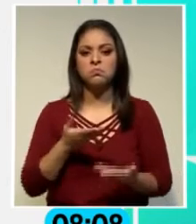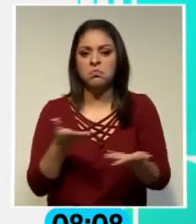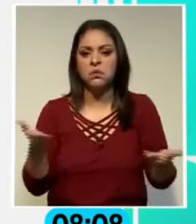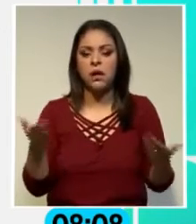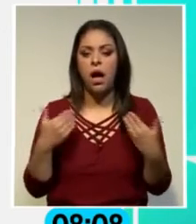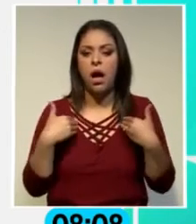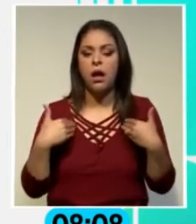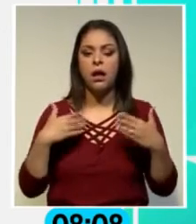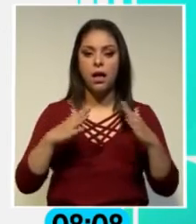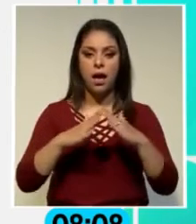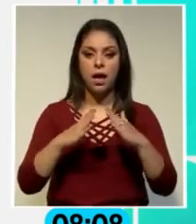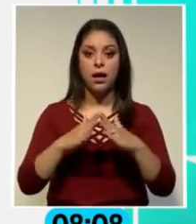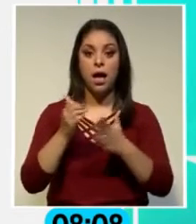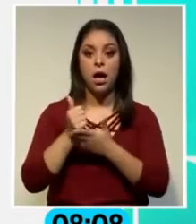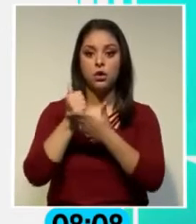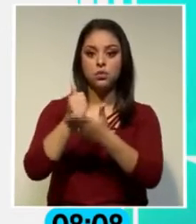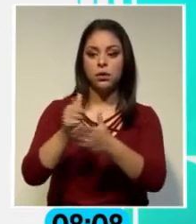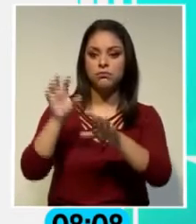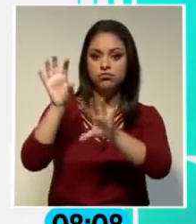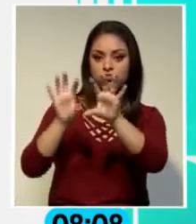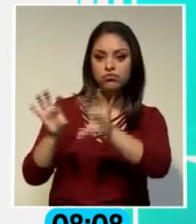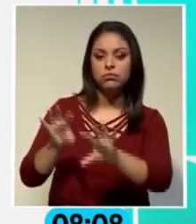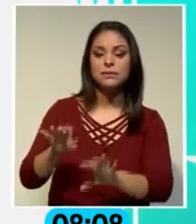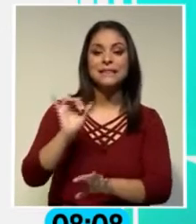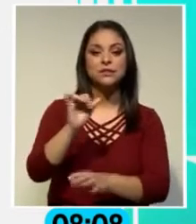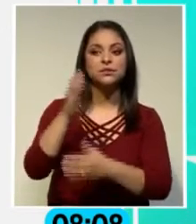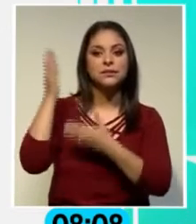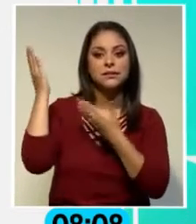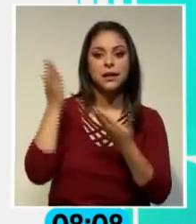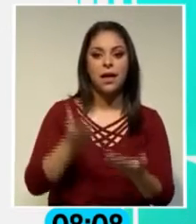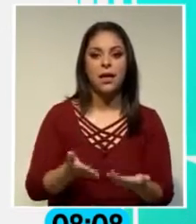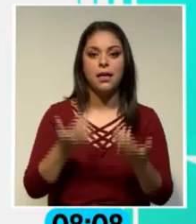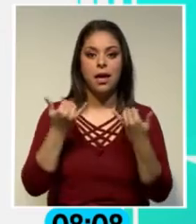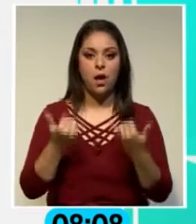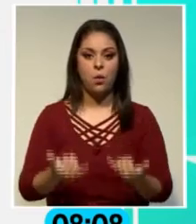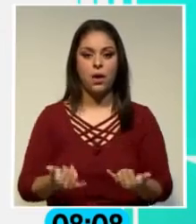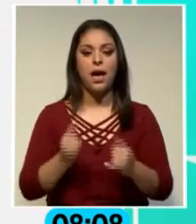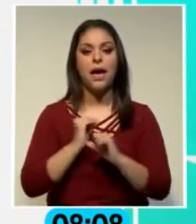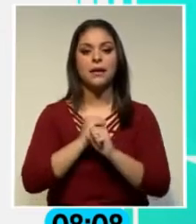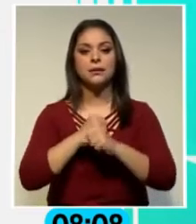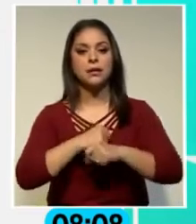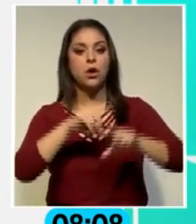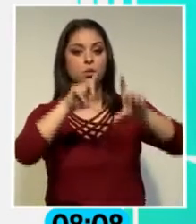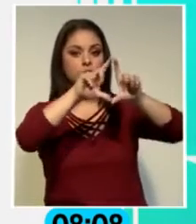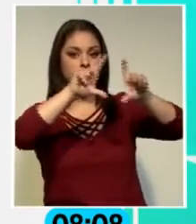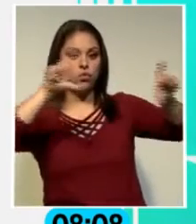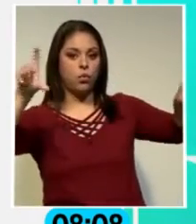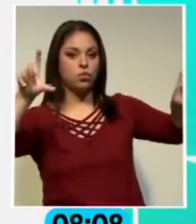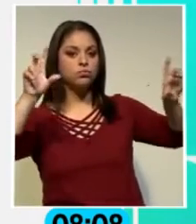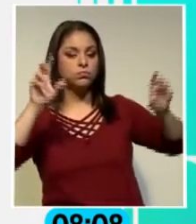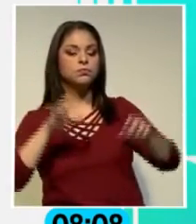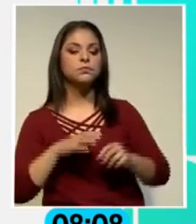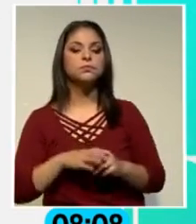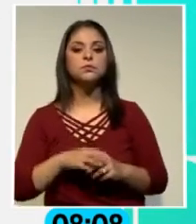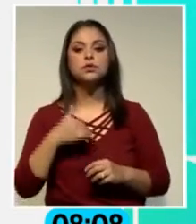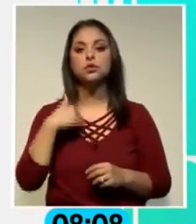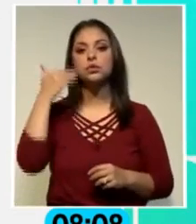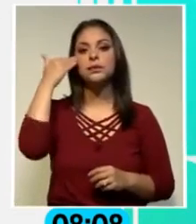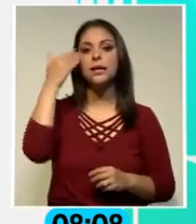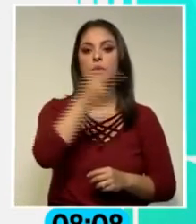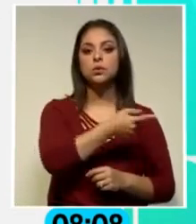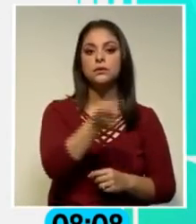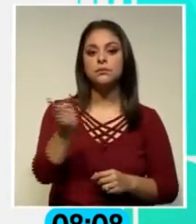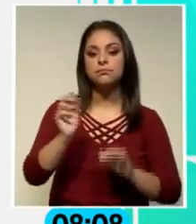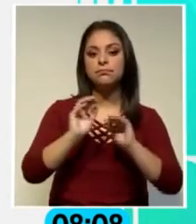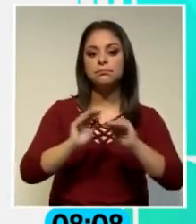para decorar, eso lo podemos traer ahora que vamos a realizar este rótulo. Estoy segura que hay muchos niños y niñas súper creativos